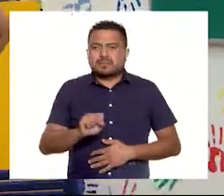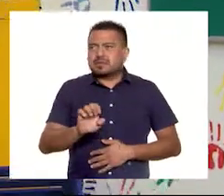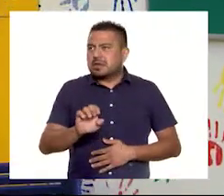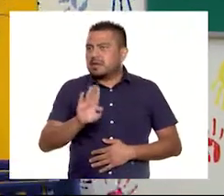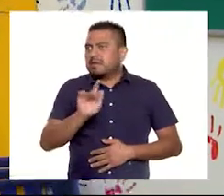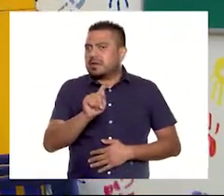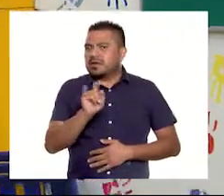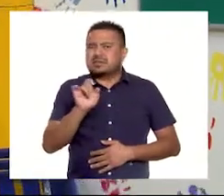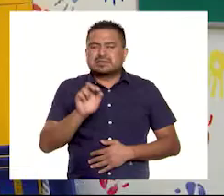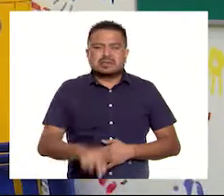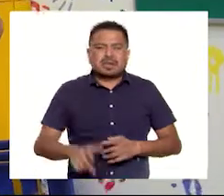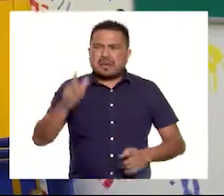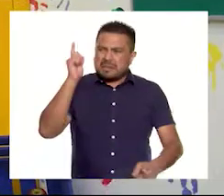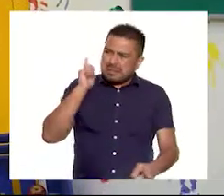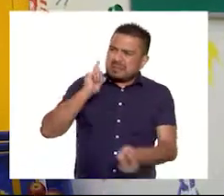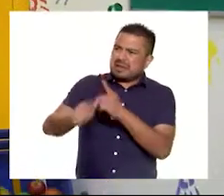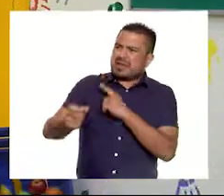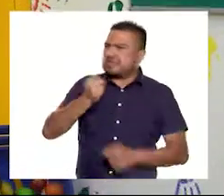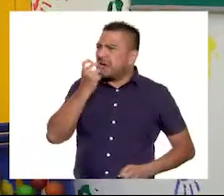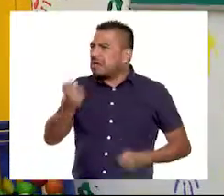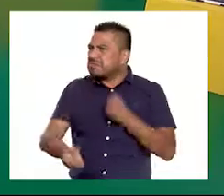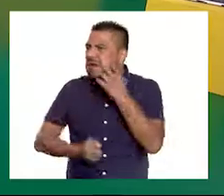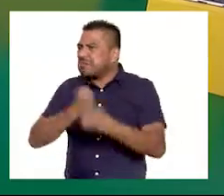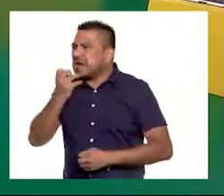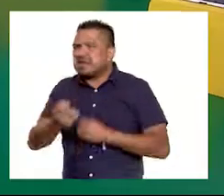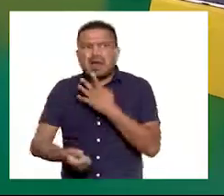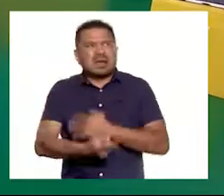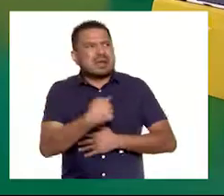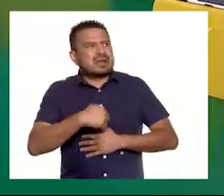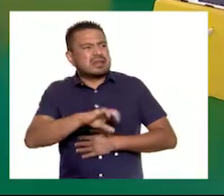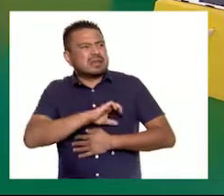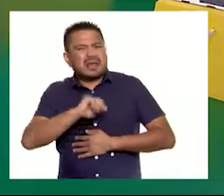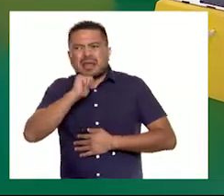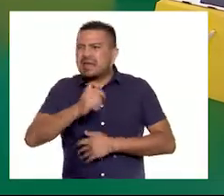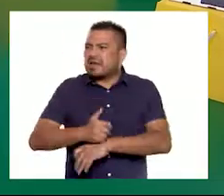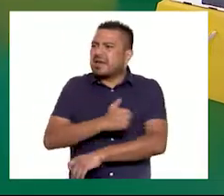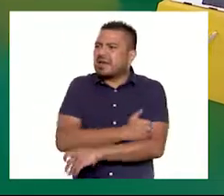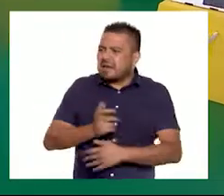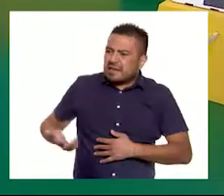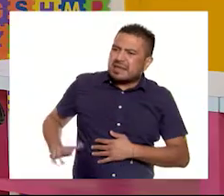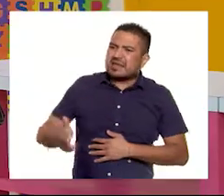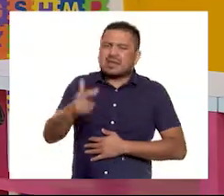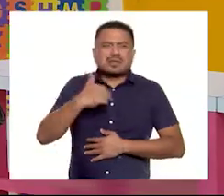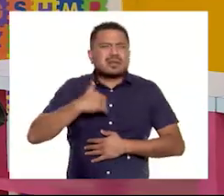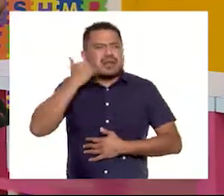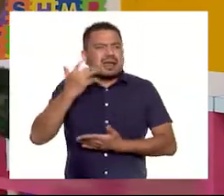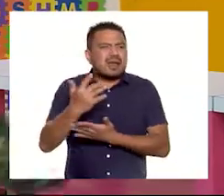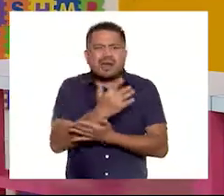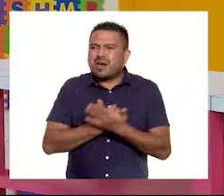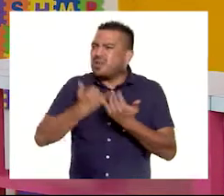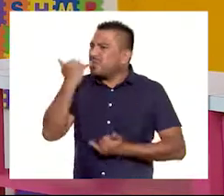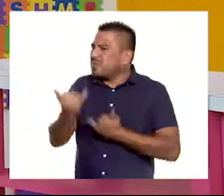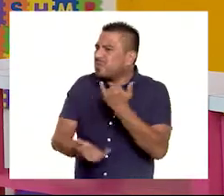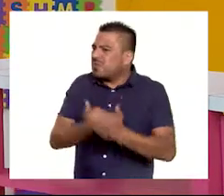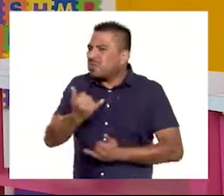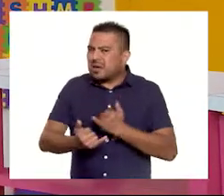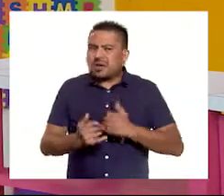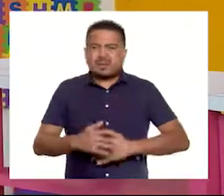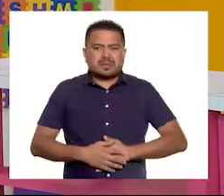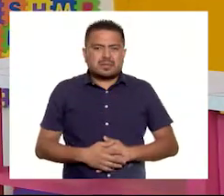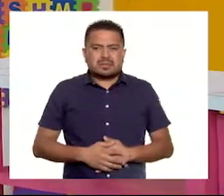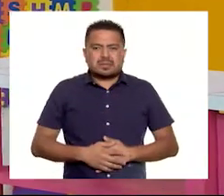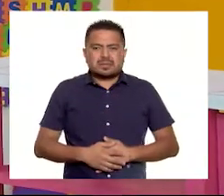Sebastián se fue refunfuñando. Ay, nadie me quiere. Nadie me quiere acompañar al arroyo. Yo tengo muchas ganas de jugar.